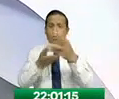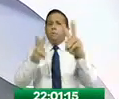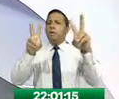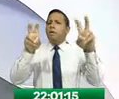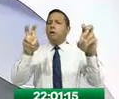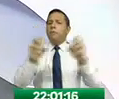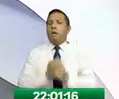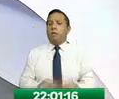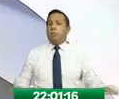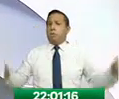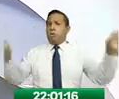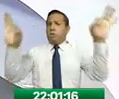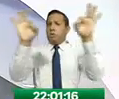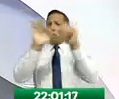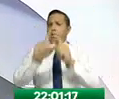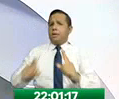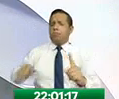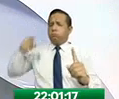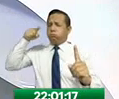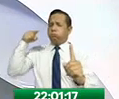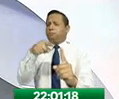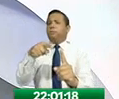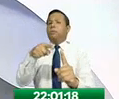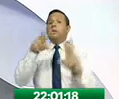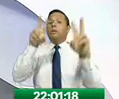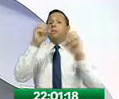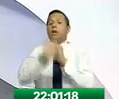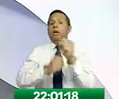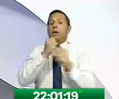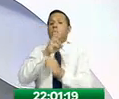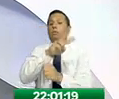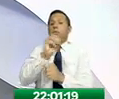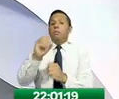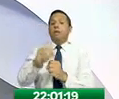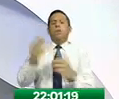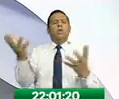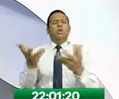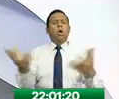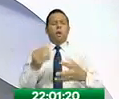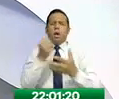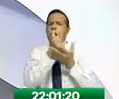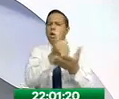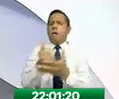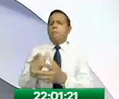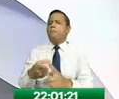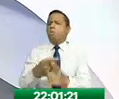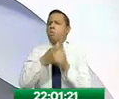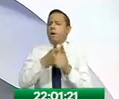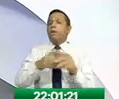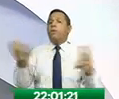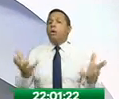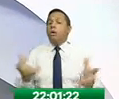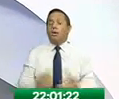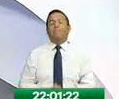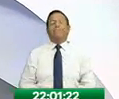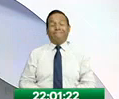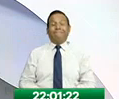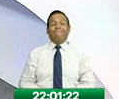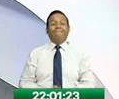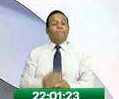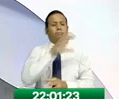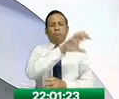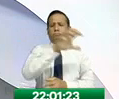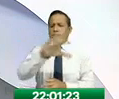las prioridades económicas para este 2020 están en distintos sectores. Charlie. Así es, el primer mandatario aseguró que estos sectores